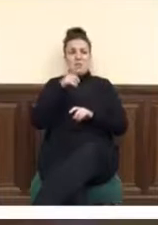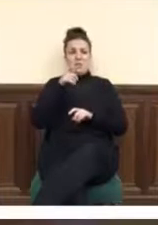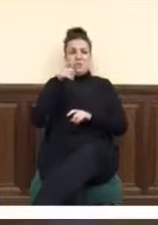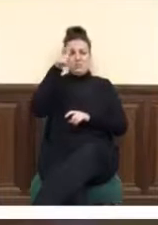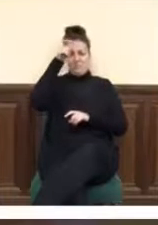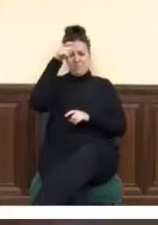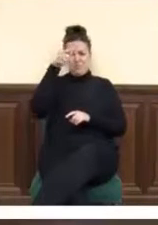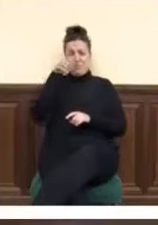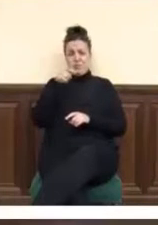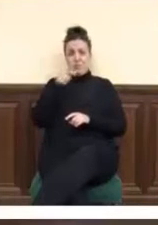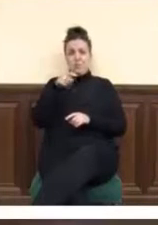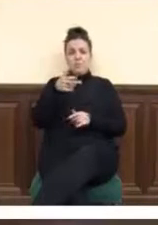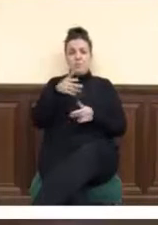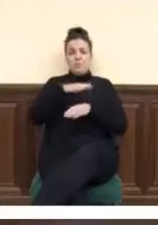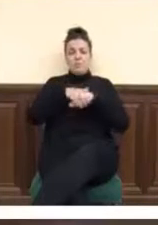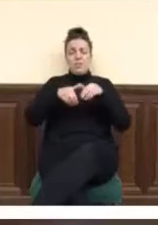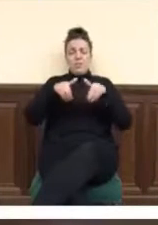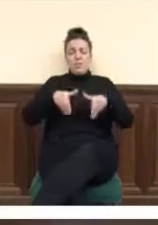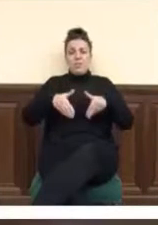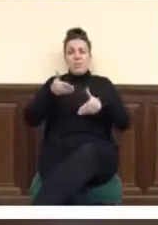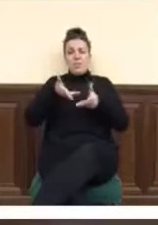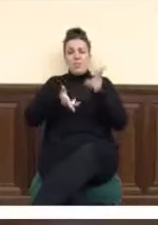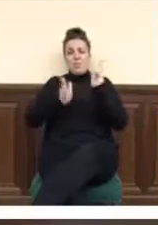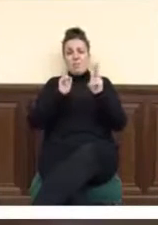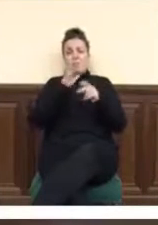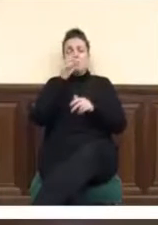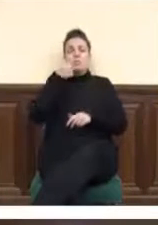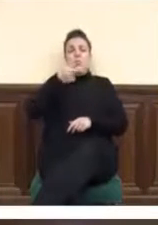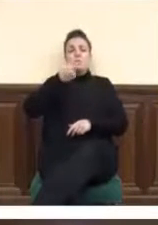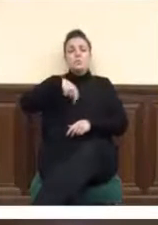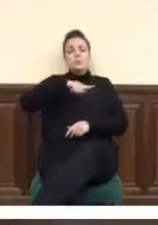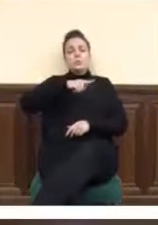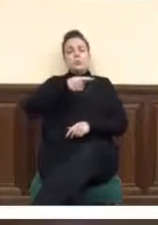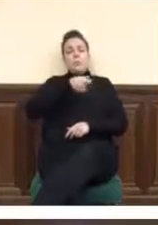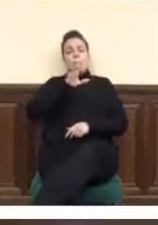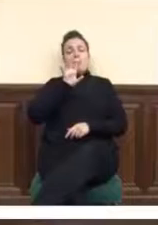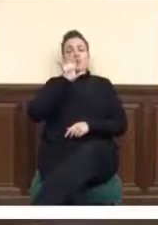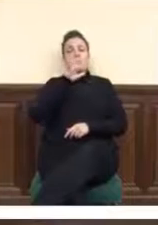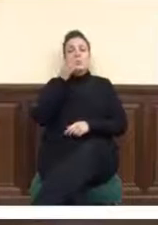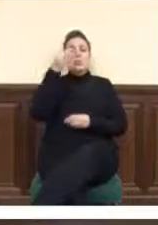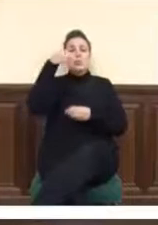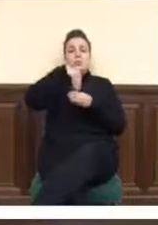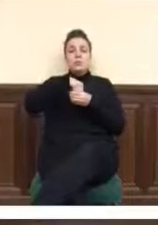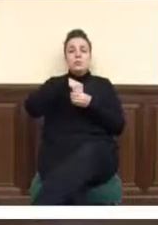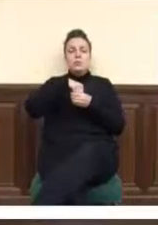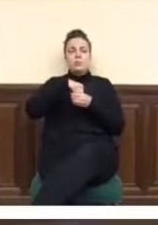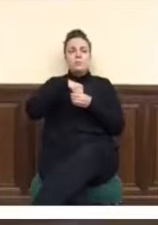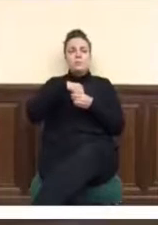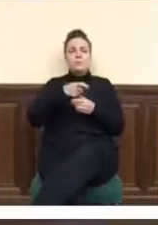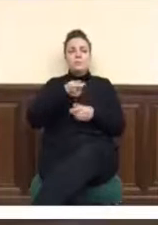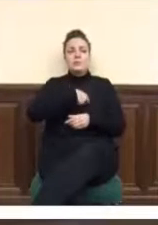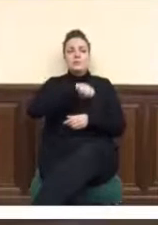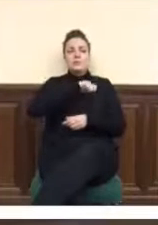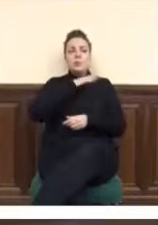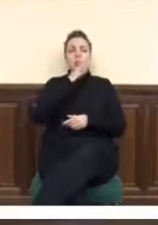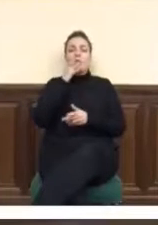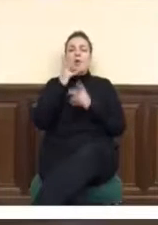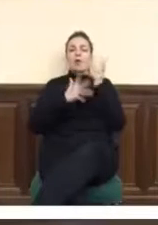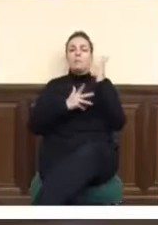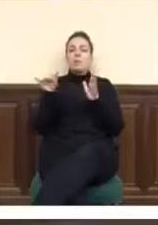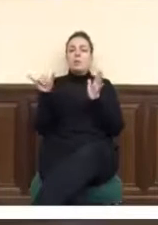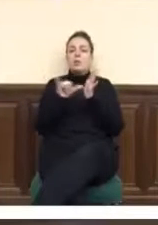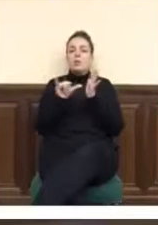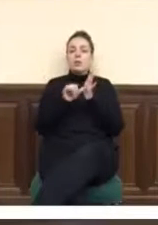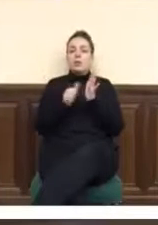país, que es dentro de la arquitectura institucional española, la administración más